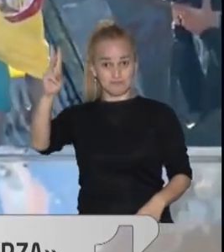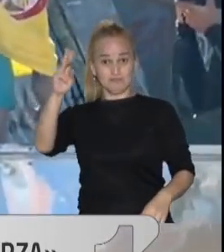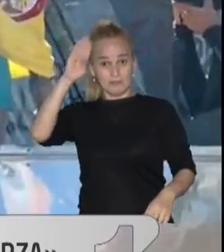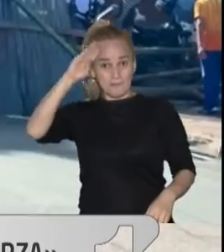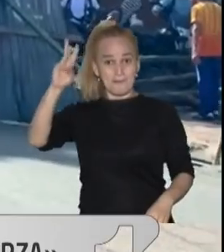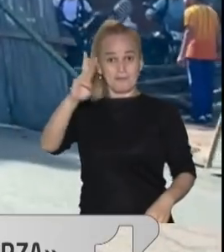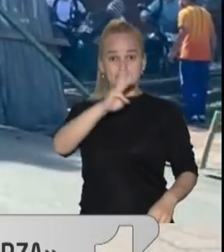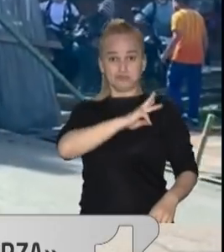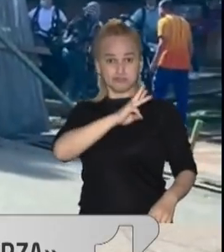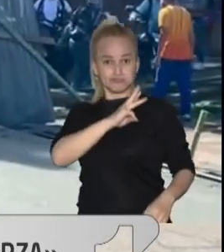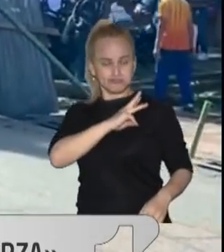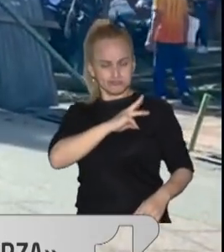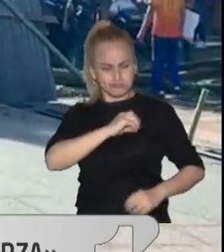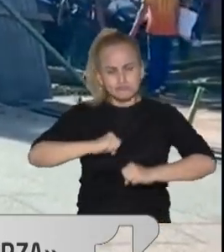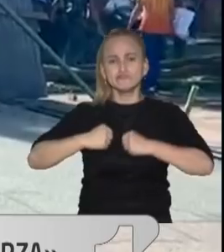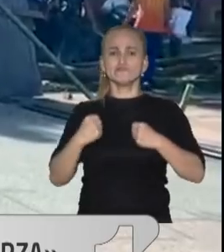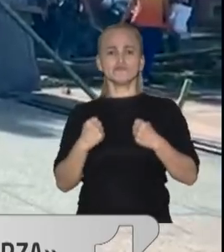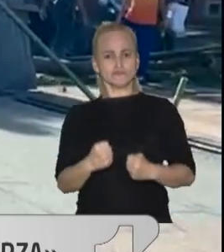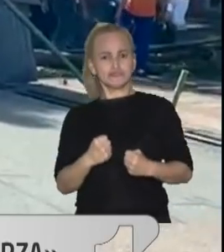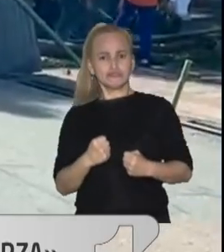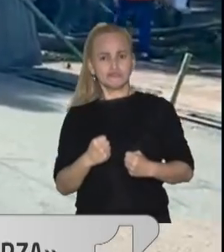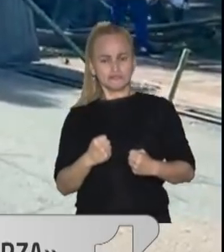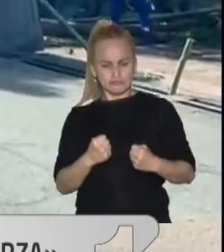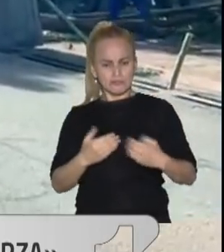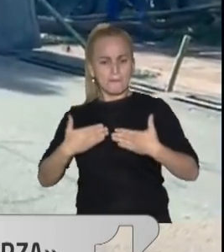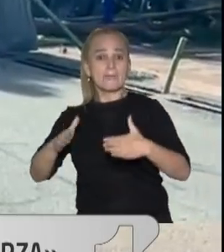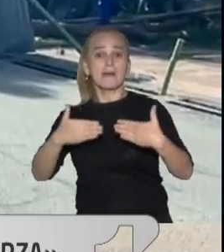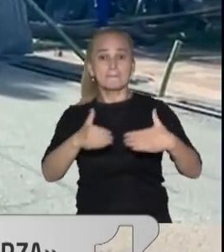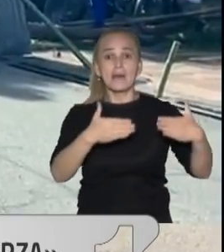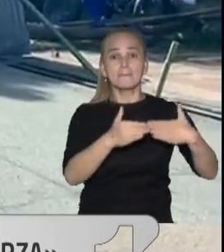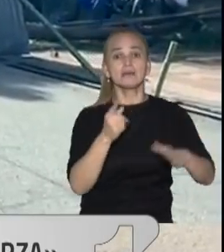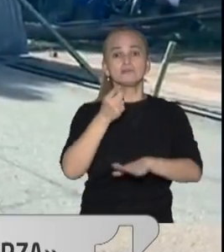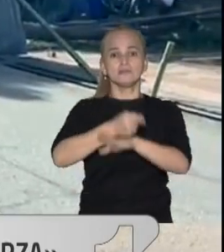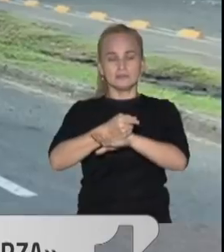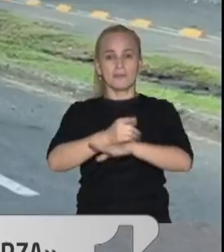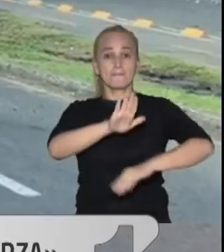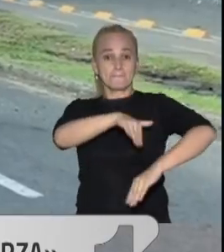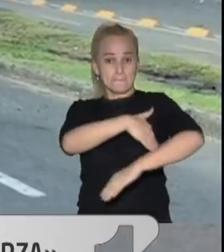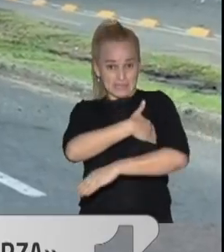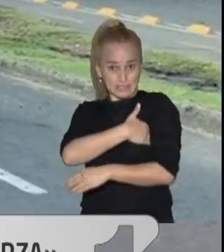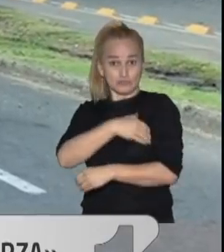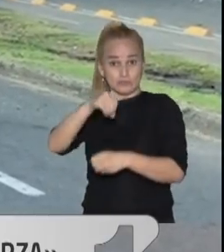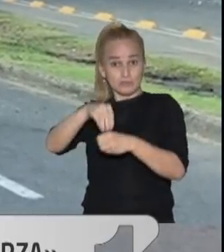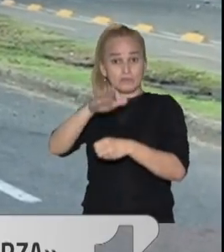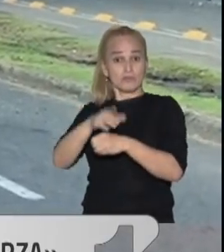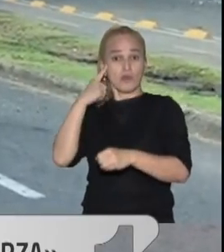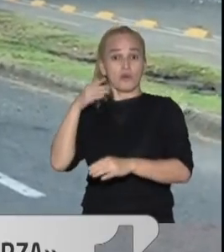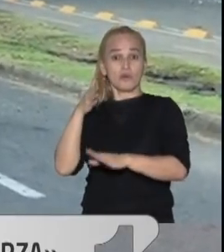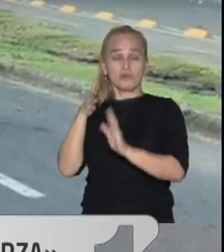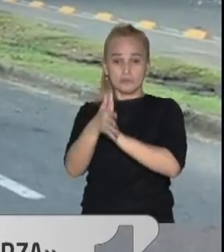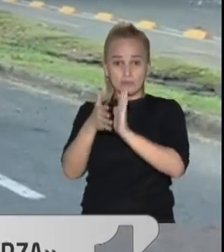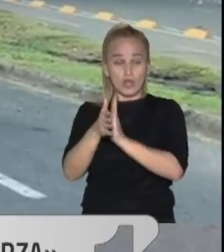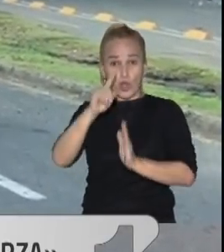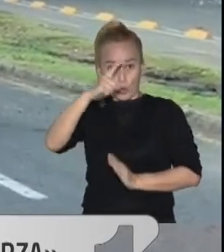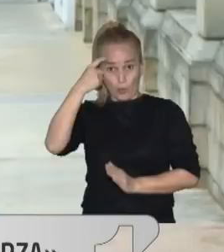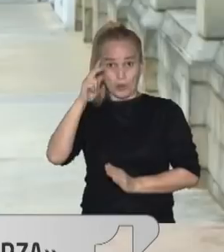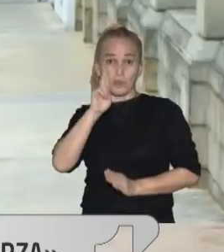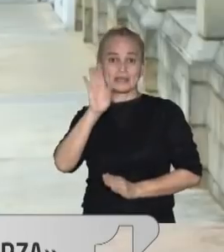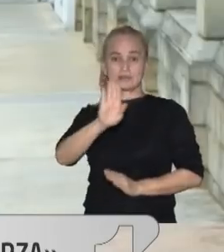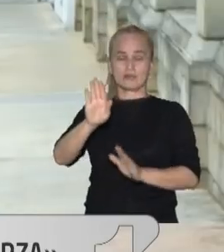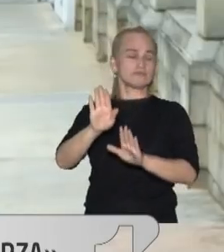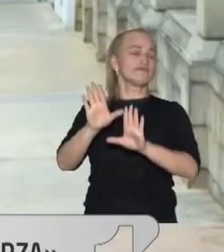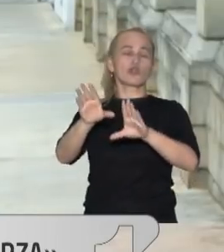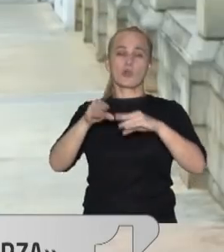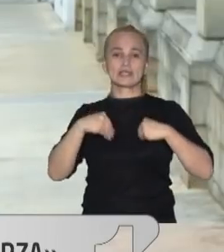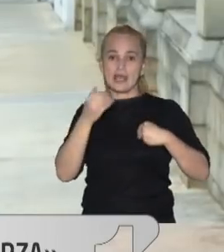con proporcionalidad y diferenciación. El ministro Palacios acaba de advertir que el gobierno no aceptará que el